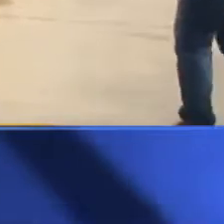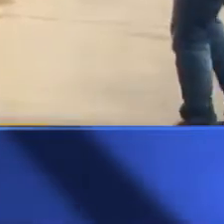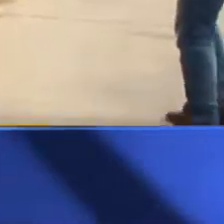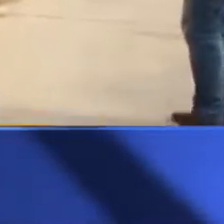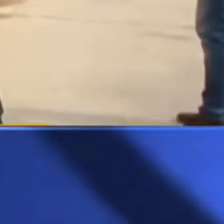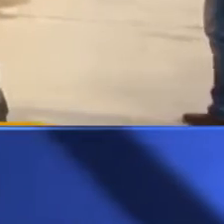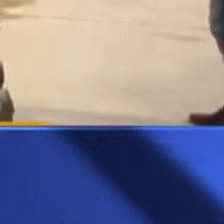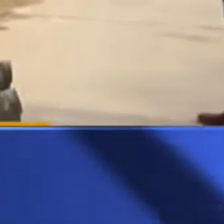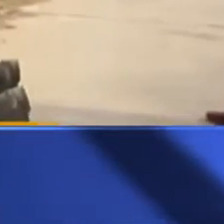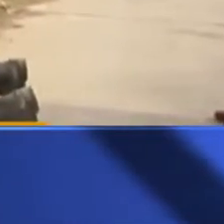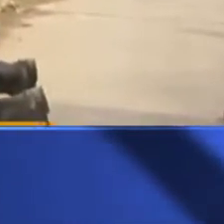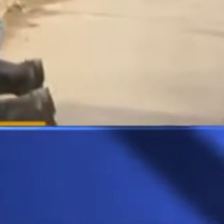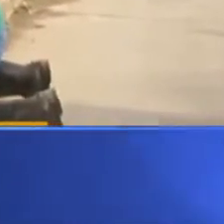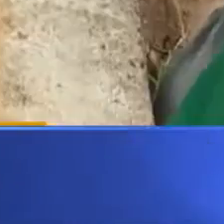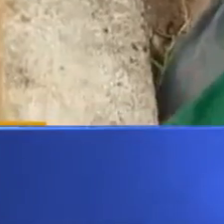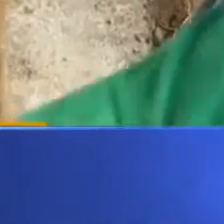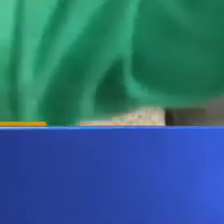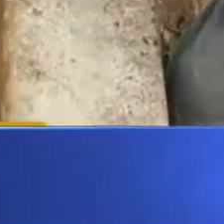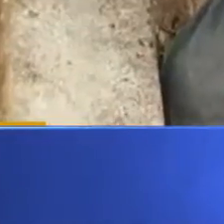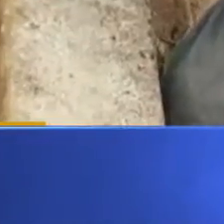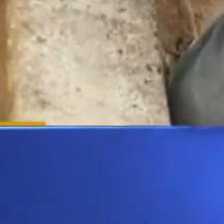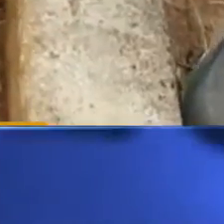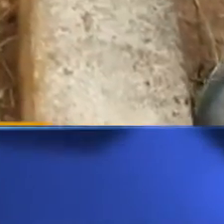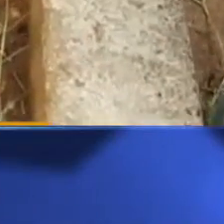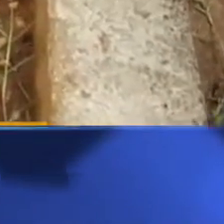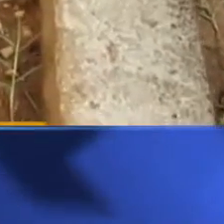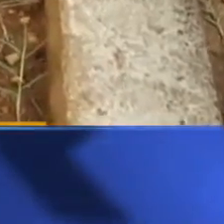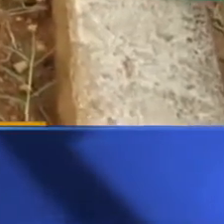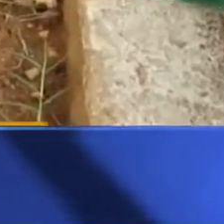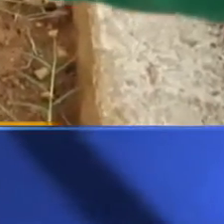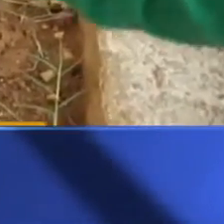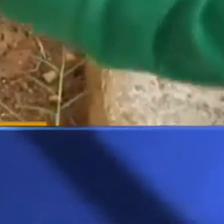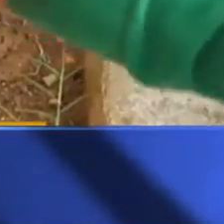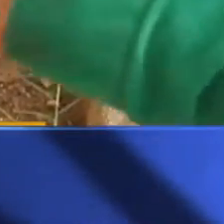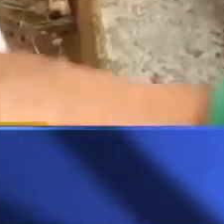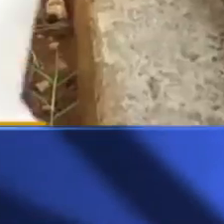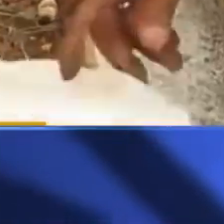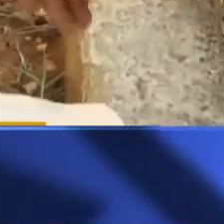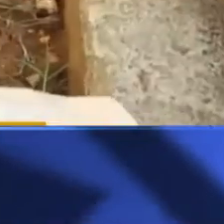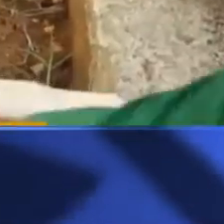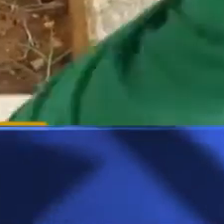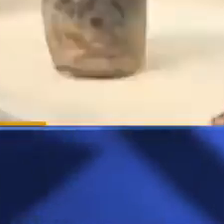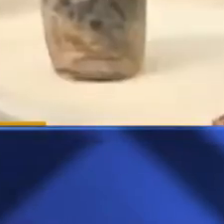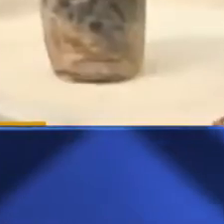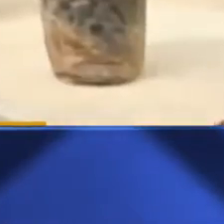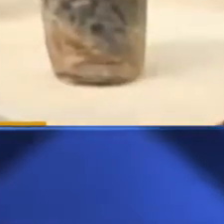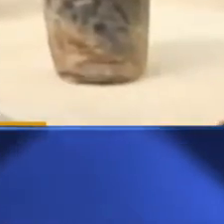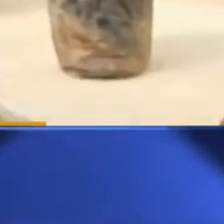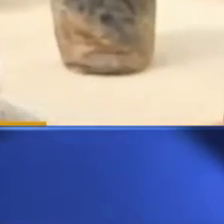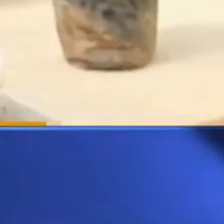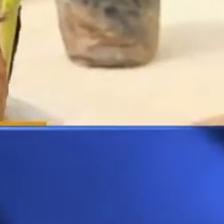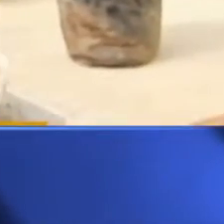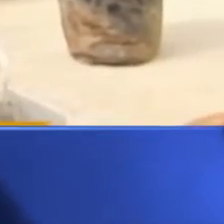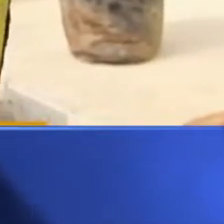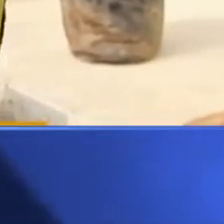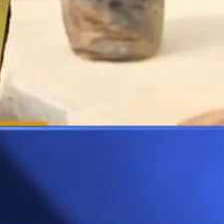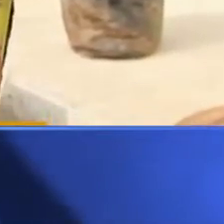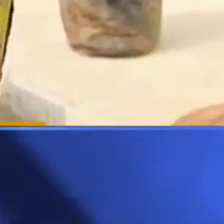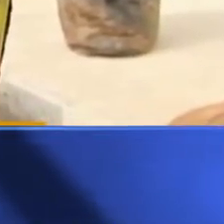tendremos para ustedes información sobre la campaña ambiental adelantada por la Secretaría de Medio Ambiente en Barranca Bermeja en el Paseo de la Cultura. Ya